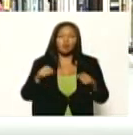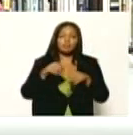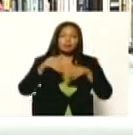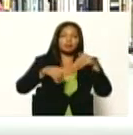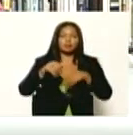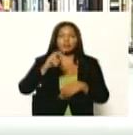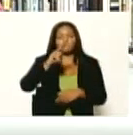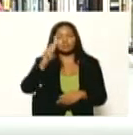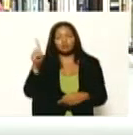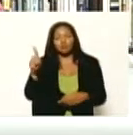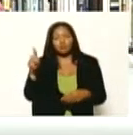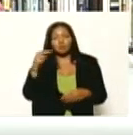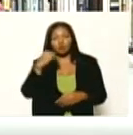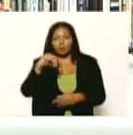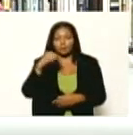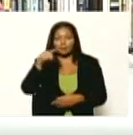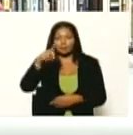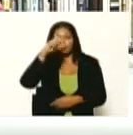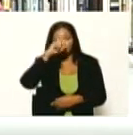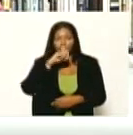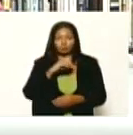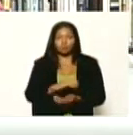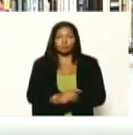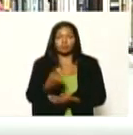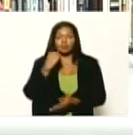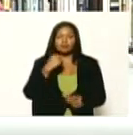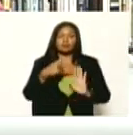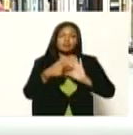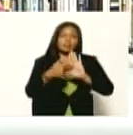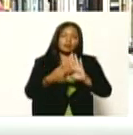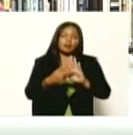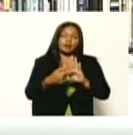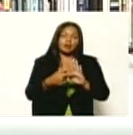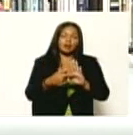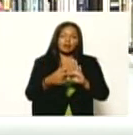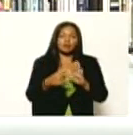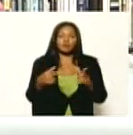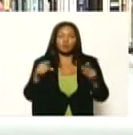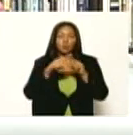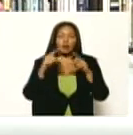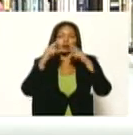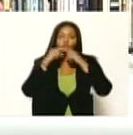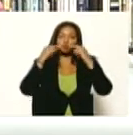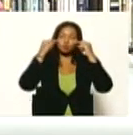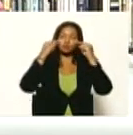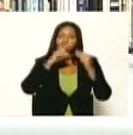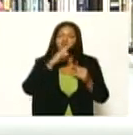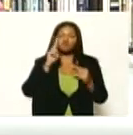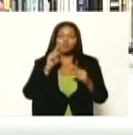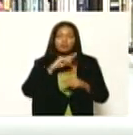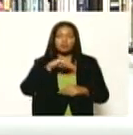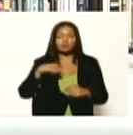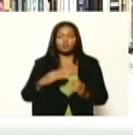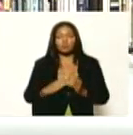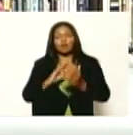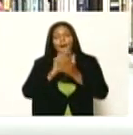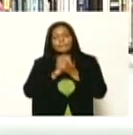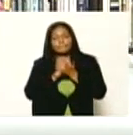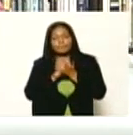21 de noviembre de este año, va a tener la imagen, el símbolo, la sonrisa y el nombre del